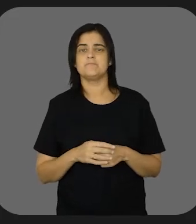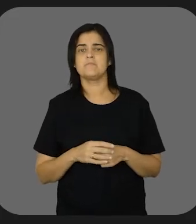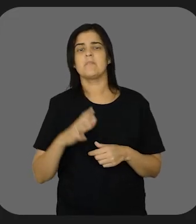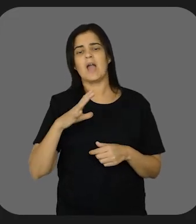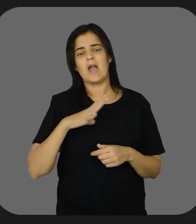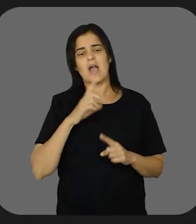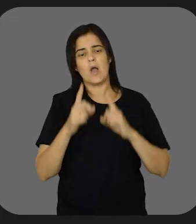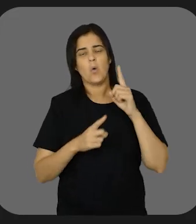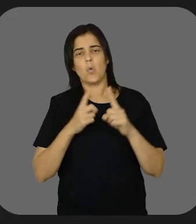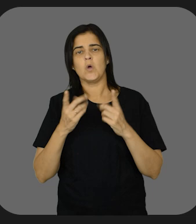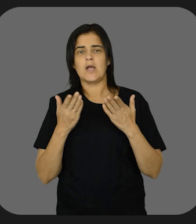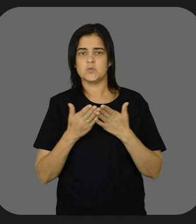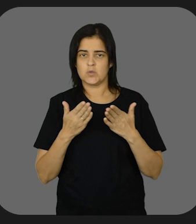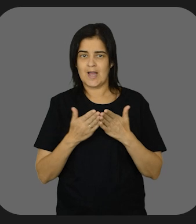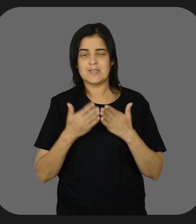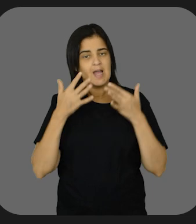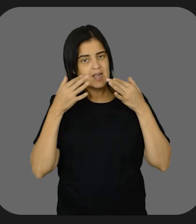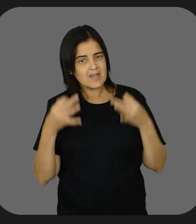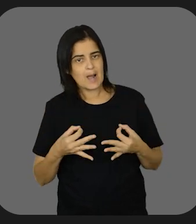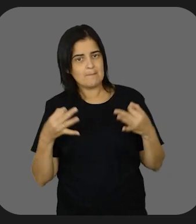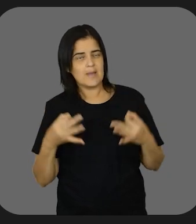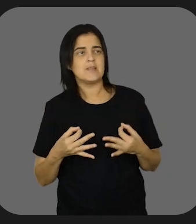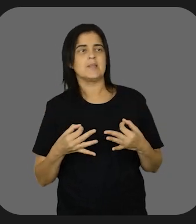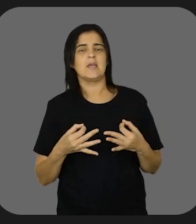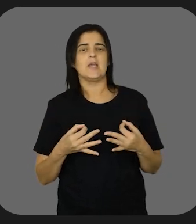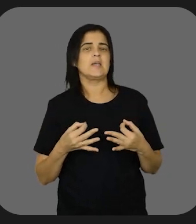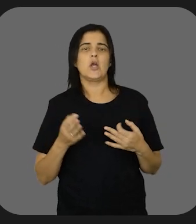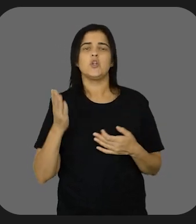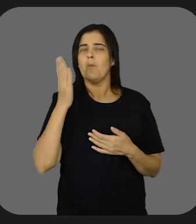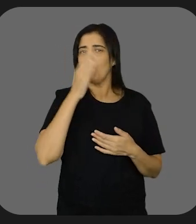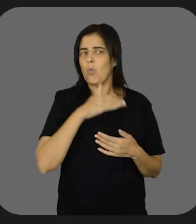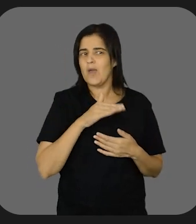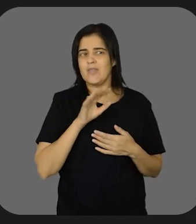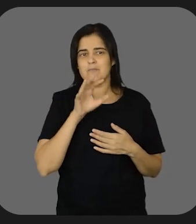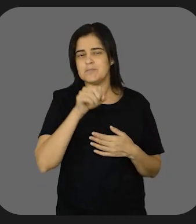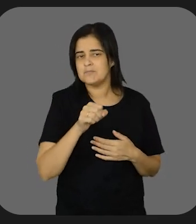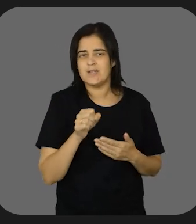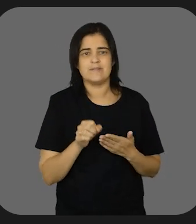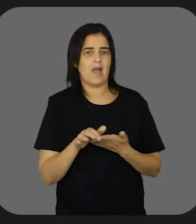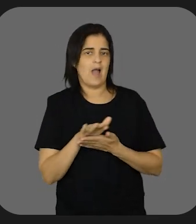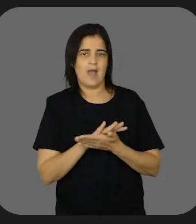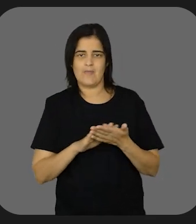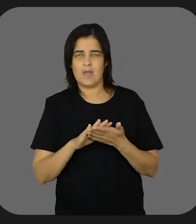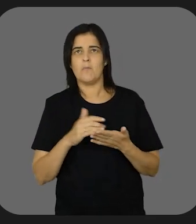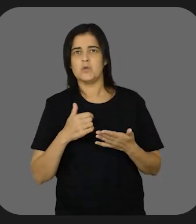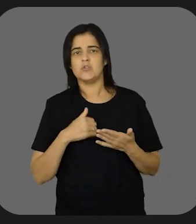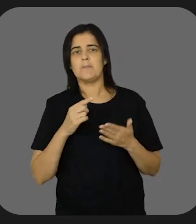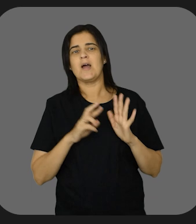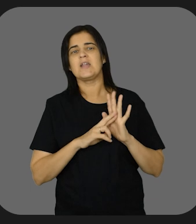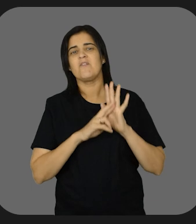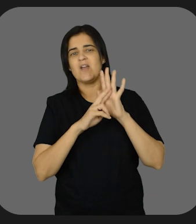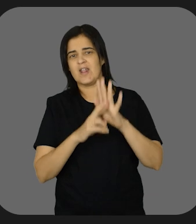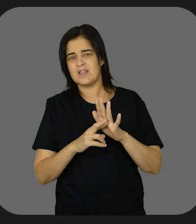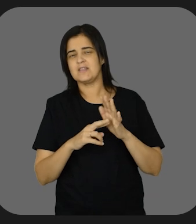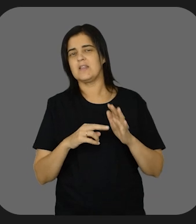hay estudiantes que realmente a veces como que no pueden nada, porque también estoy como referente par y me ha